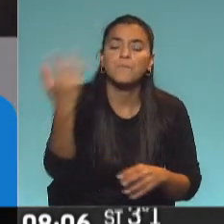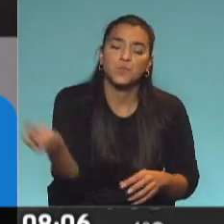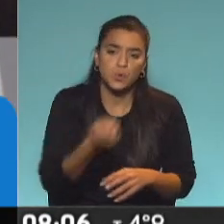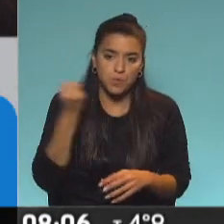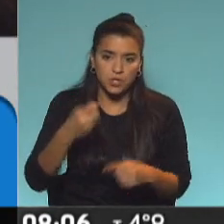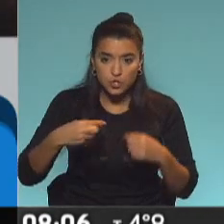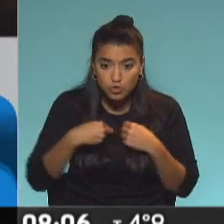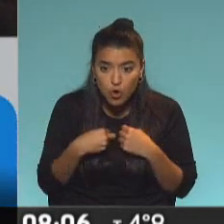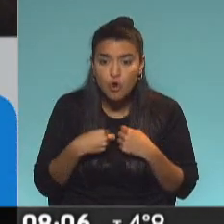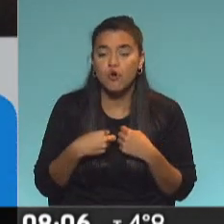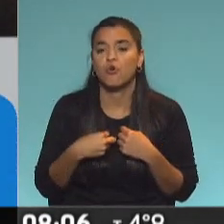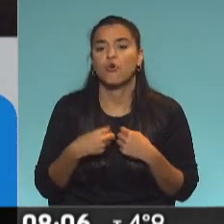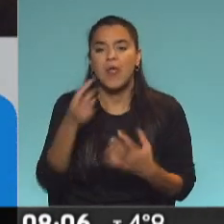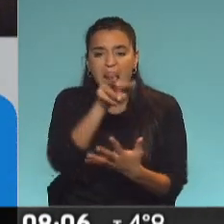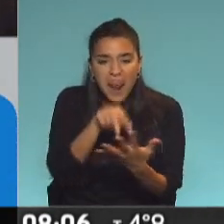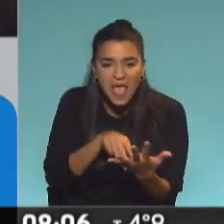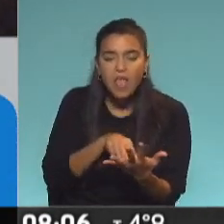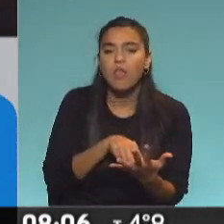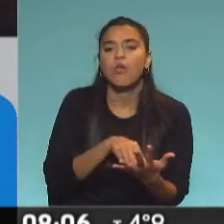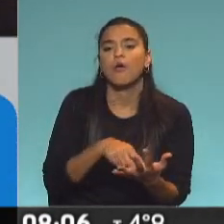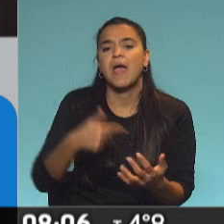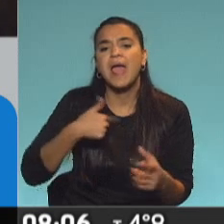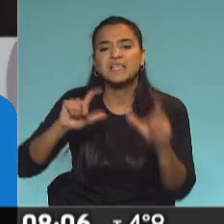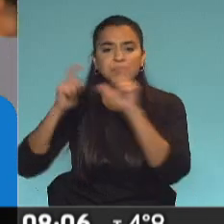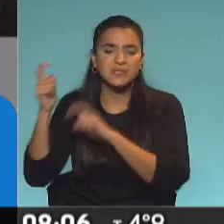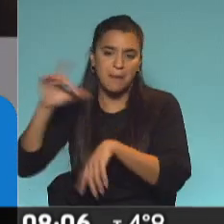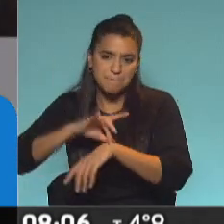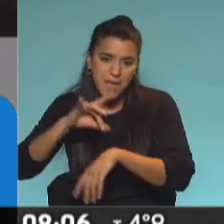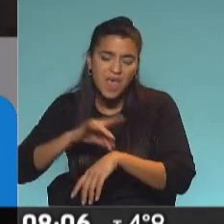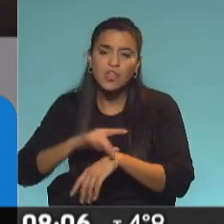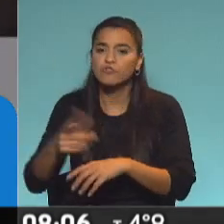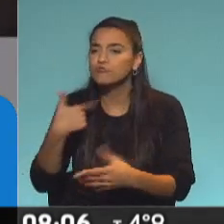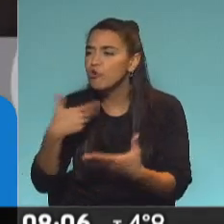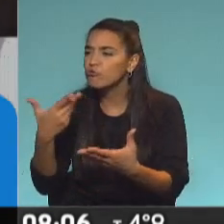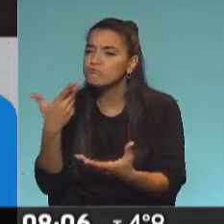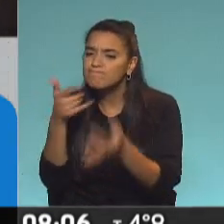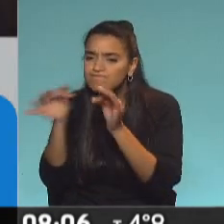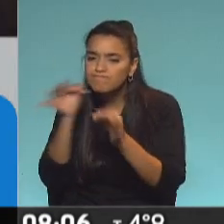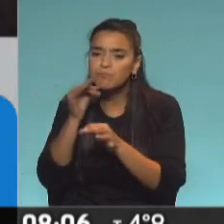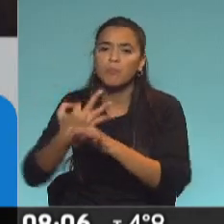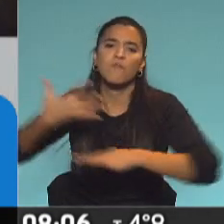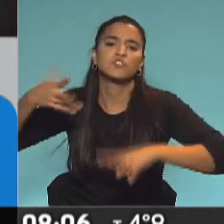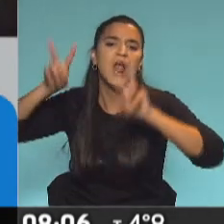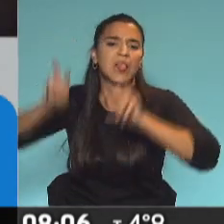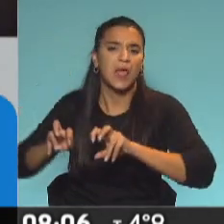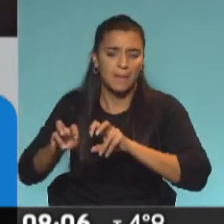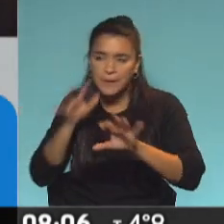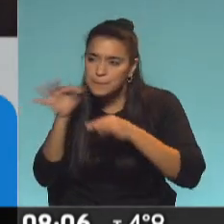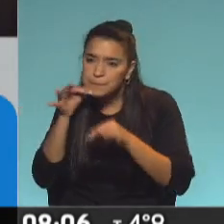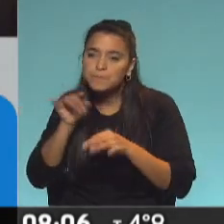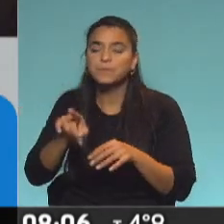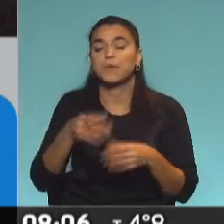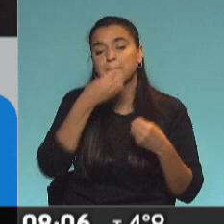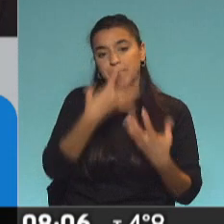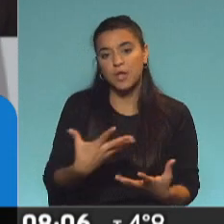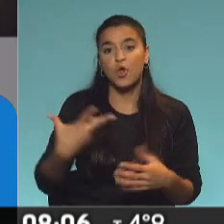Y yo, por lo que leo, por mi experiencia como médico, por lo que lo charlo con los colegas, expertos en este tema, sería